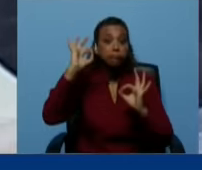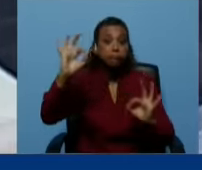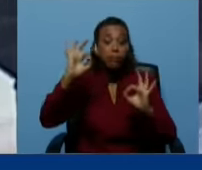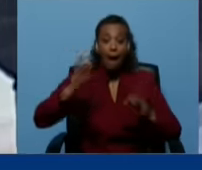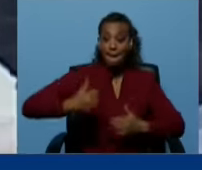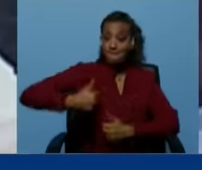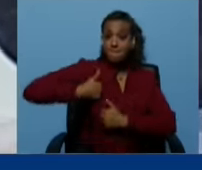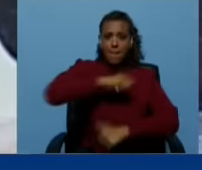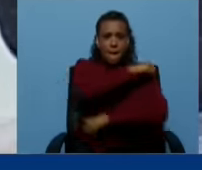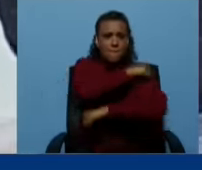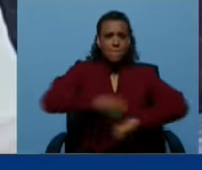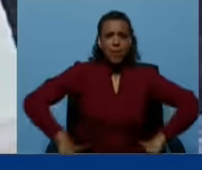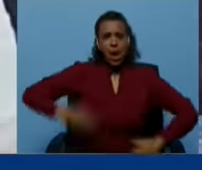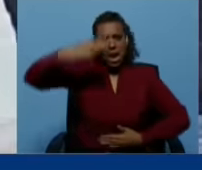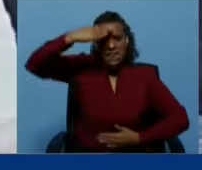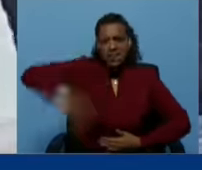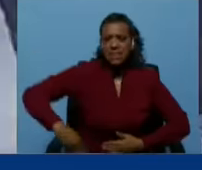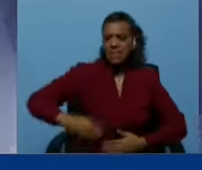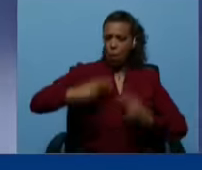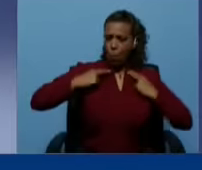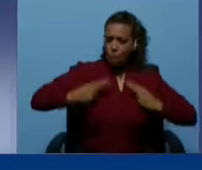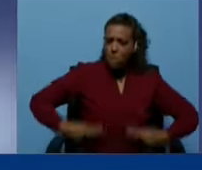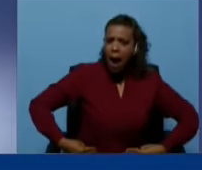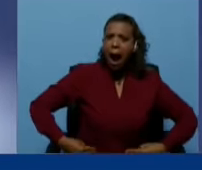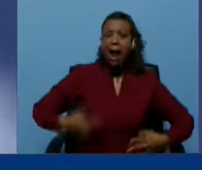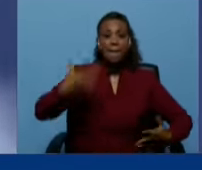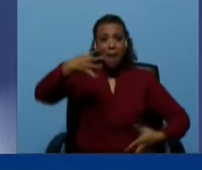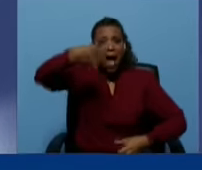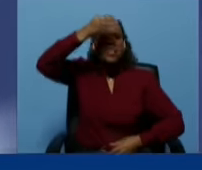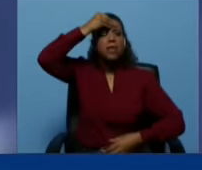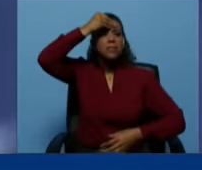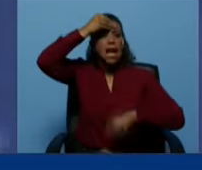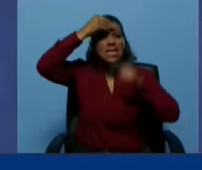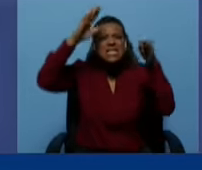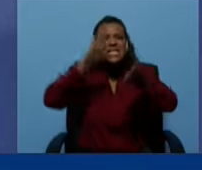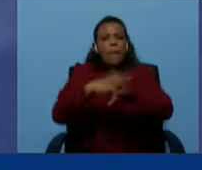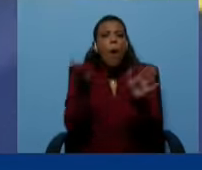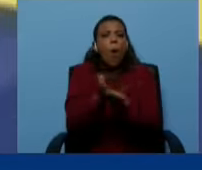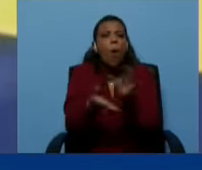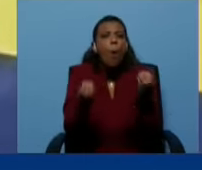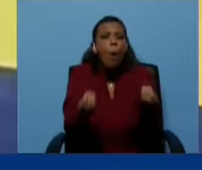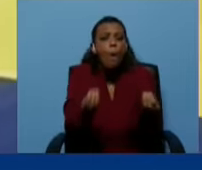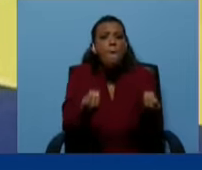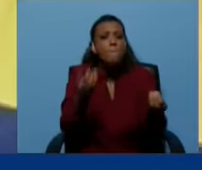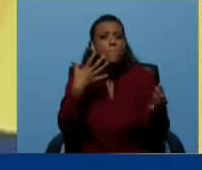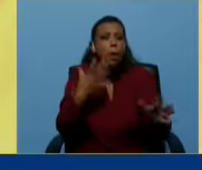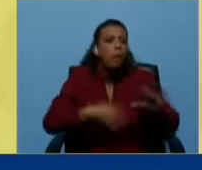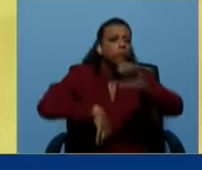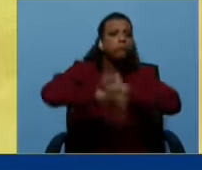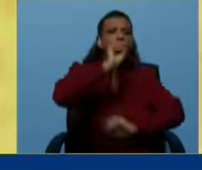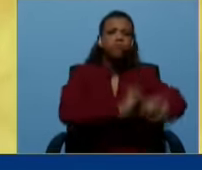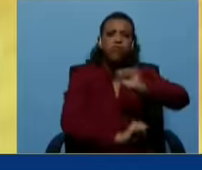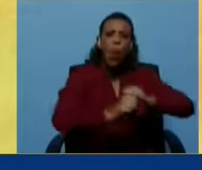militar, humana, para entender a los pueblos de toda Sudamérica.